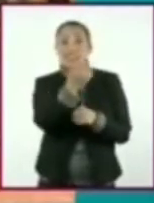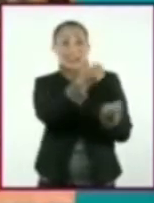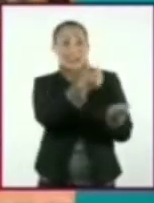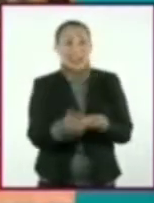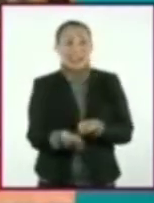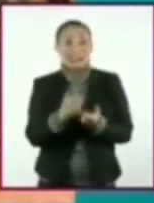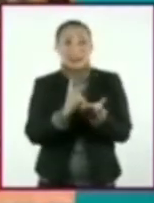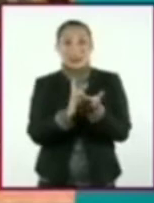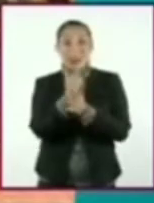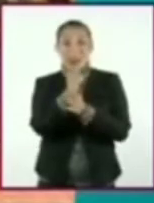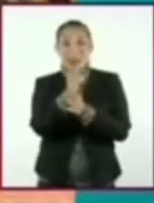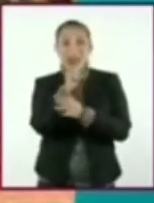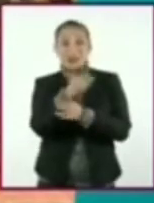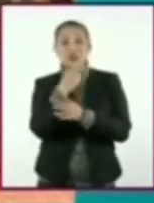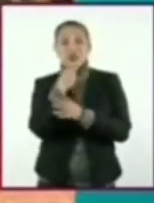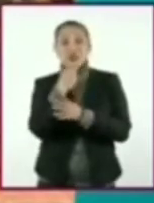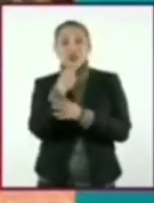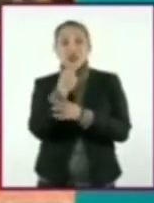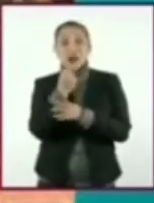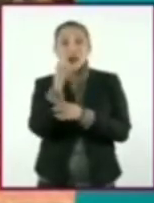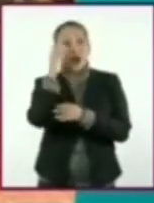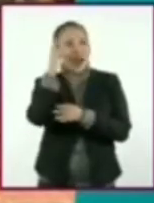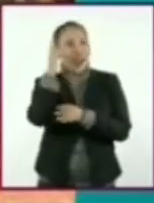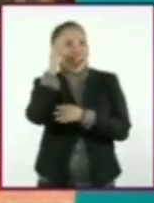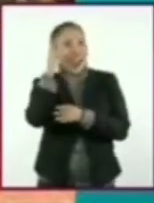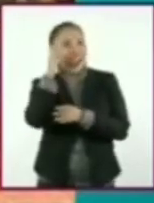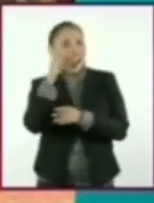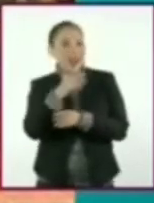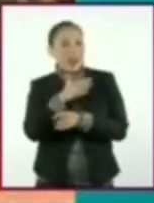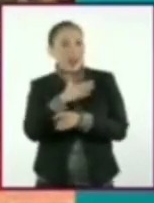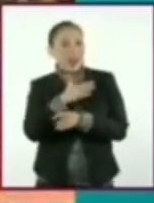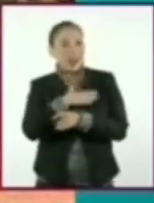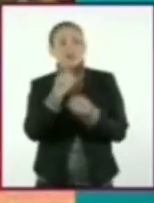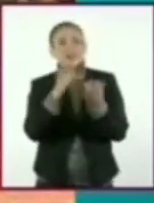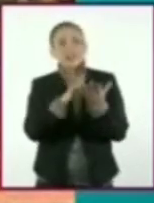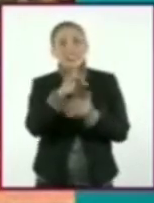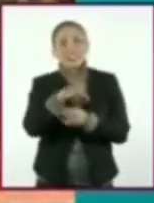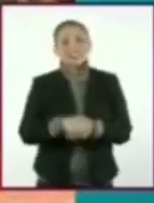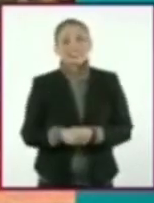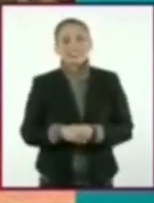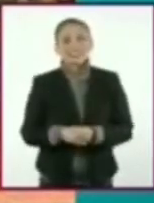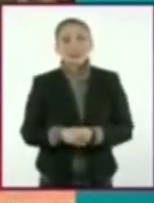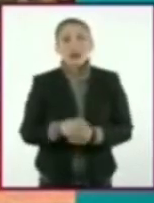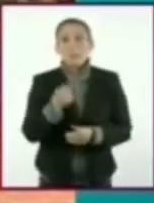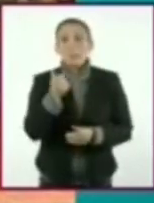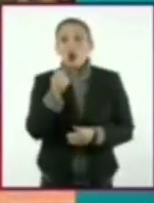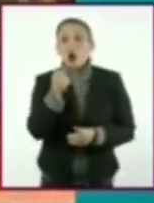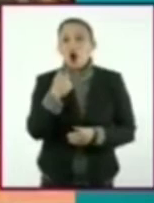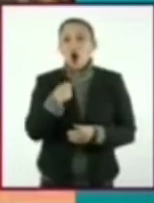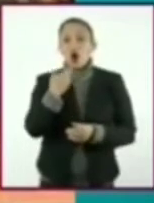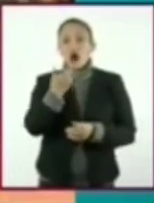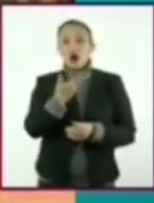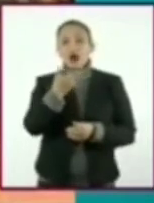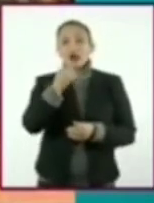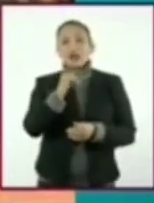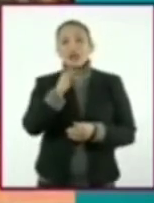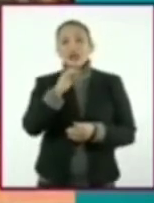traigas unas hierbas. Vamos a usar un poco, hola, buenas, muchas gracias. Un poco de